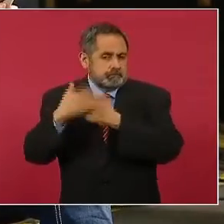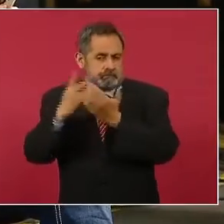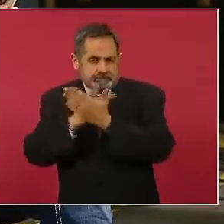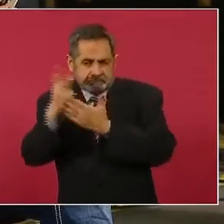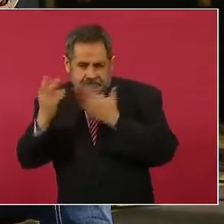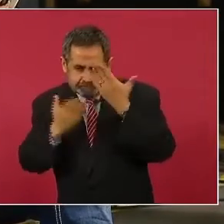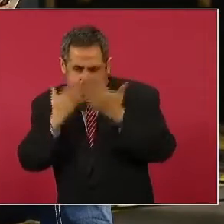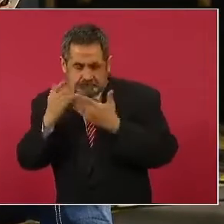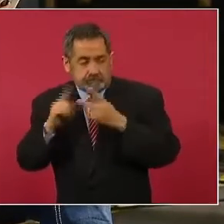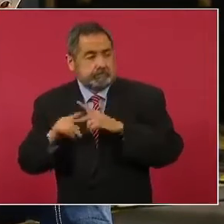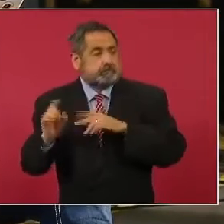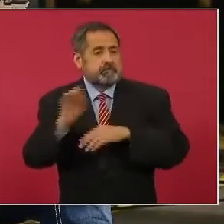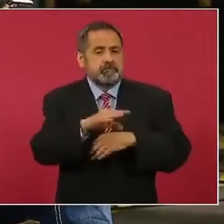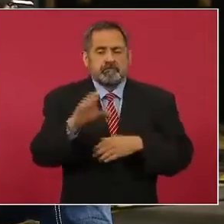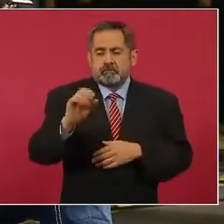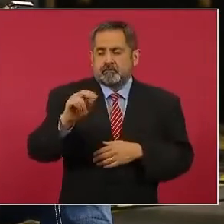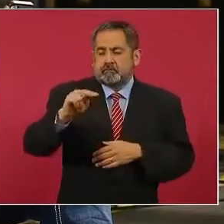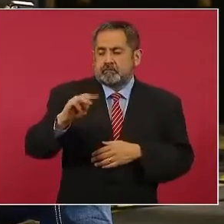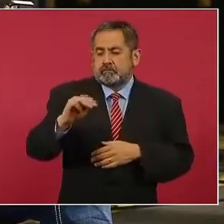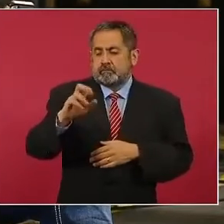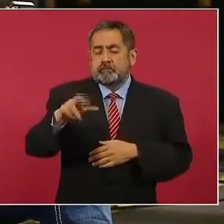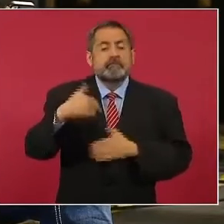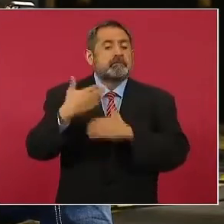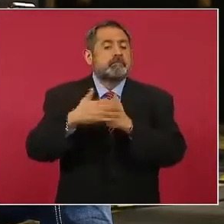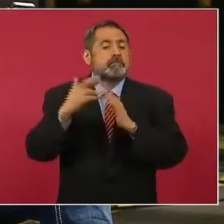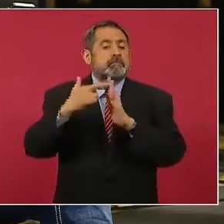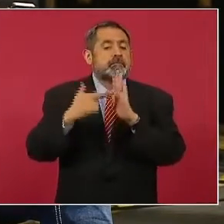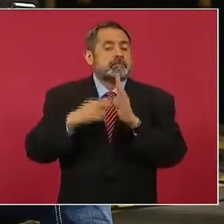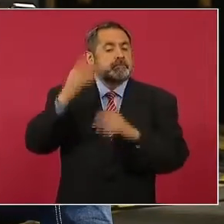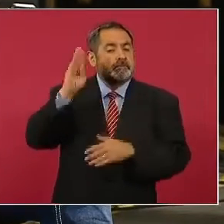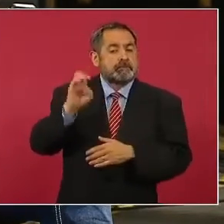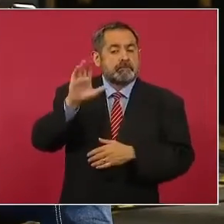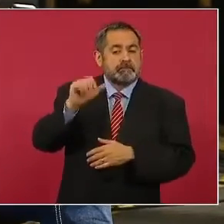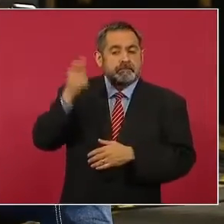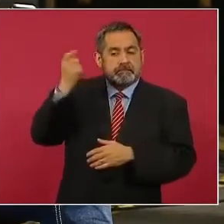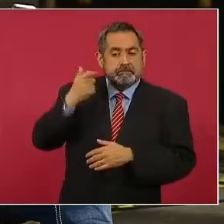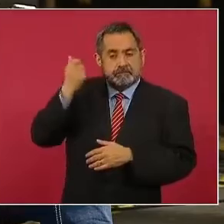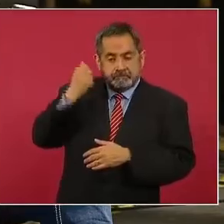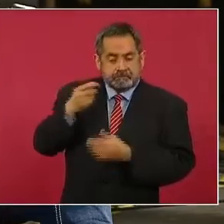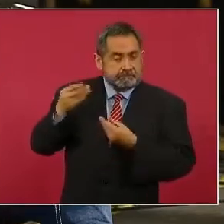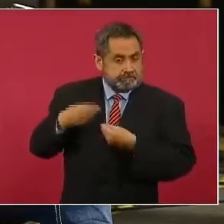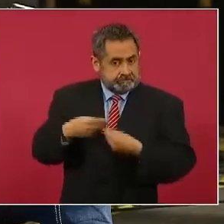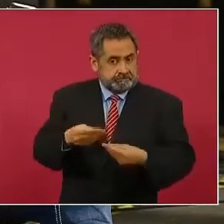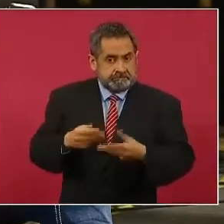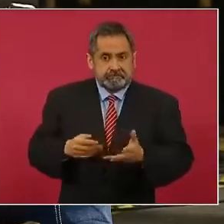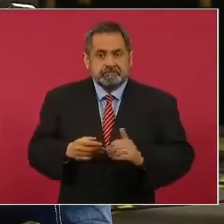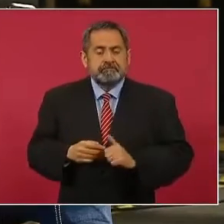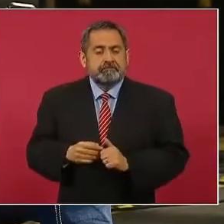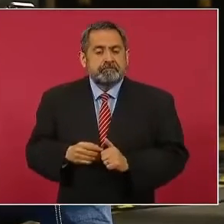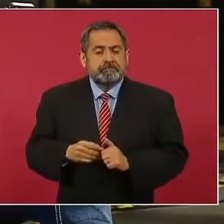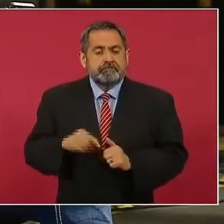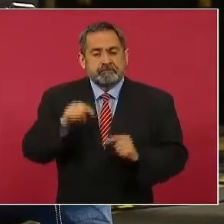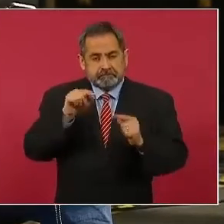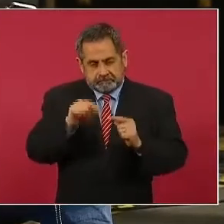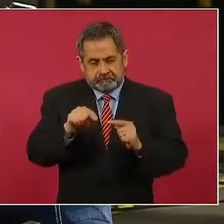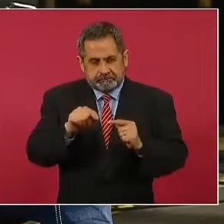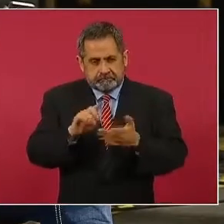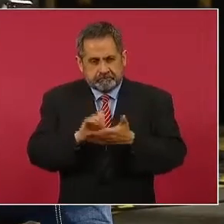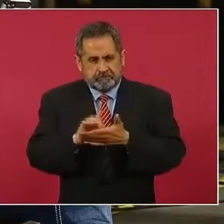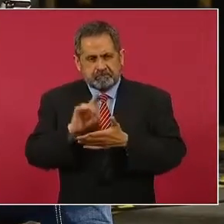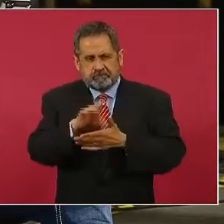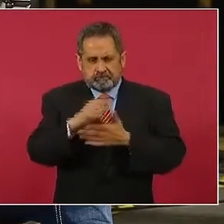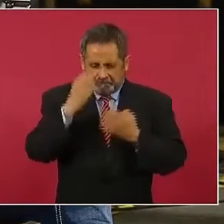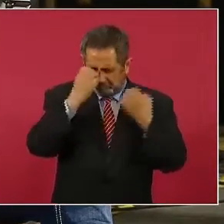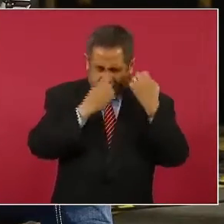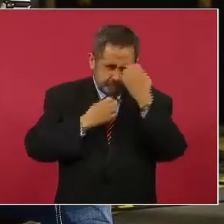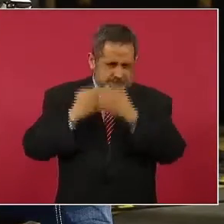lo envió a la CONAMER, es sobre un reglamento de becas. En él se está haciendo, se está haciendo